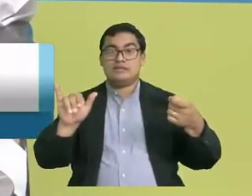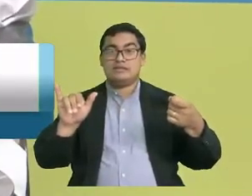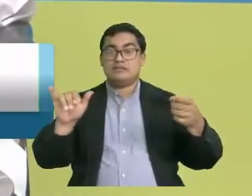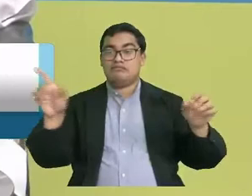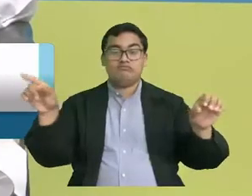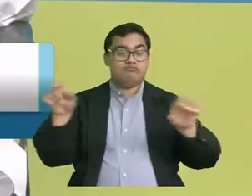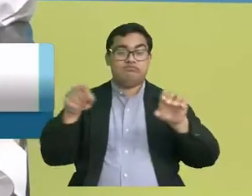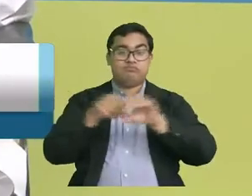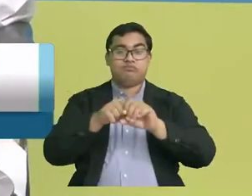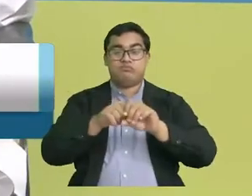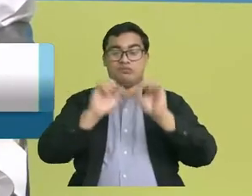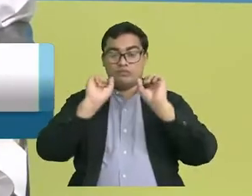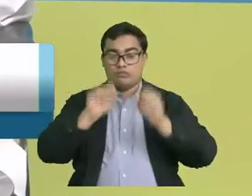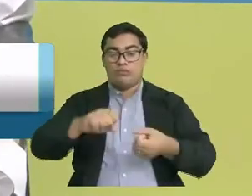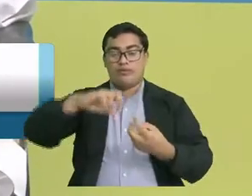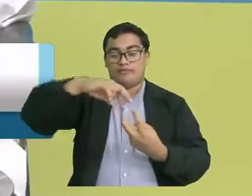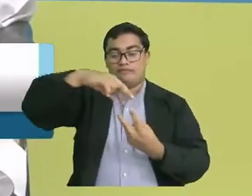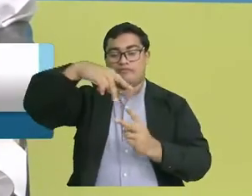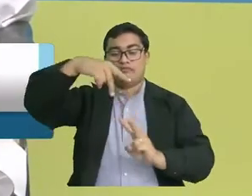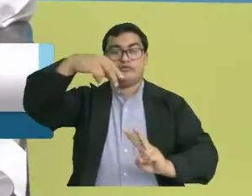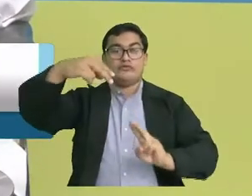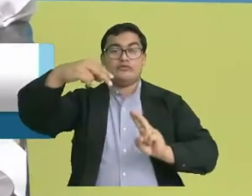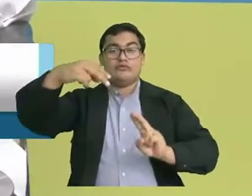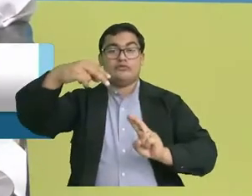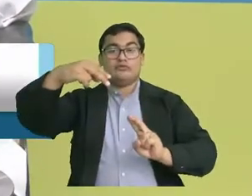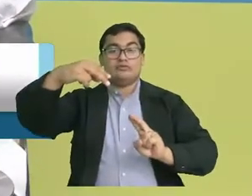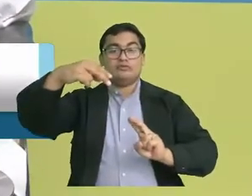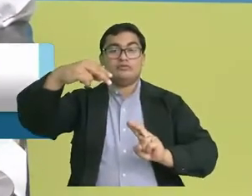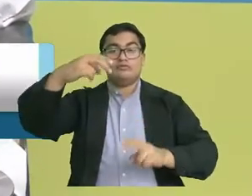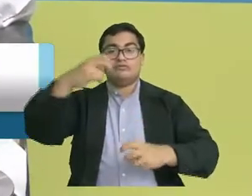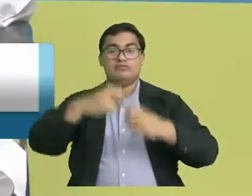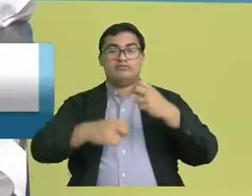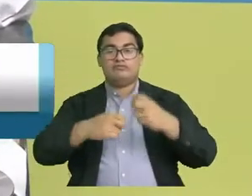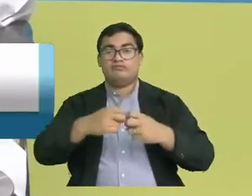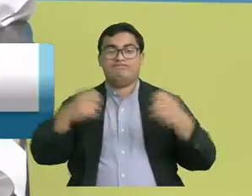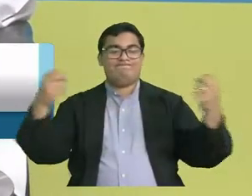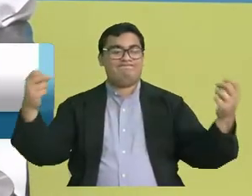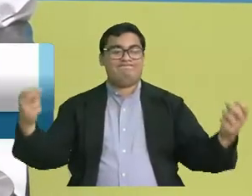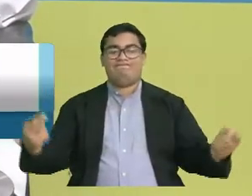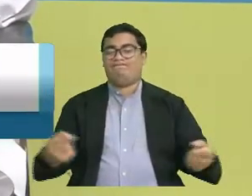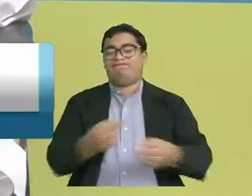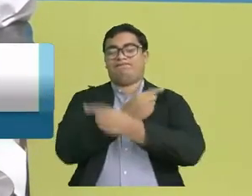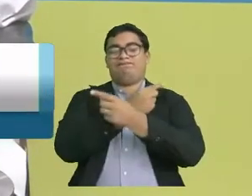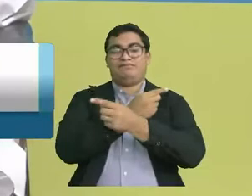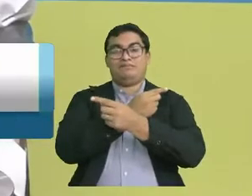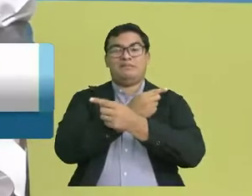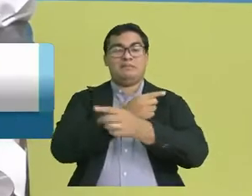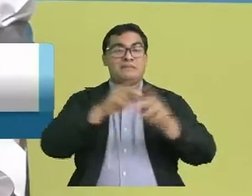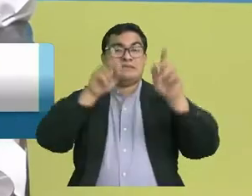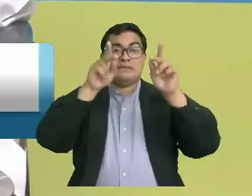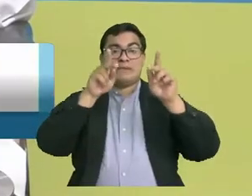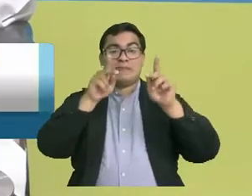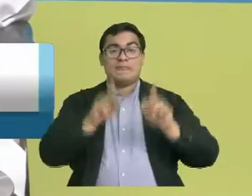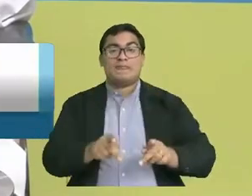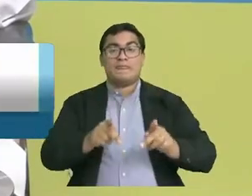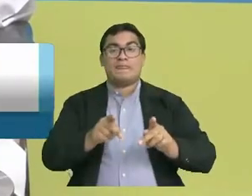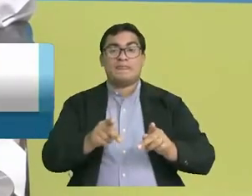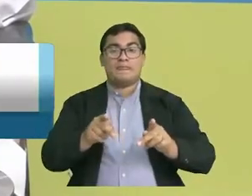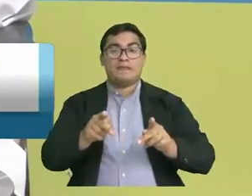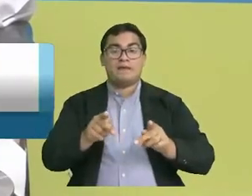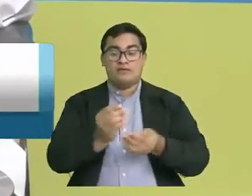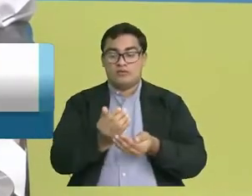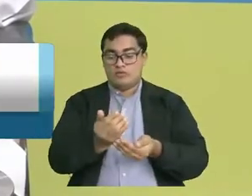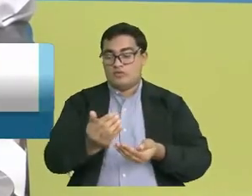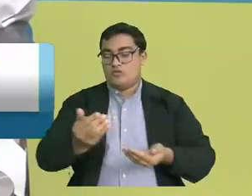una alteración, una mutación genética que haga que la persona no se forme como lo